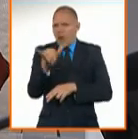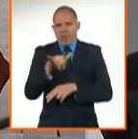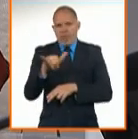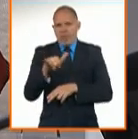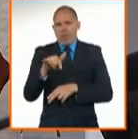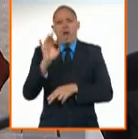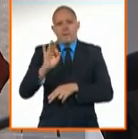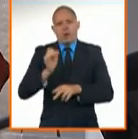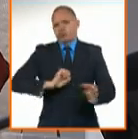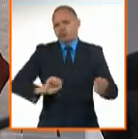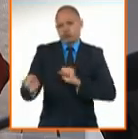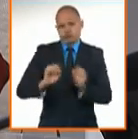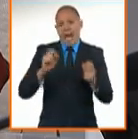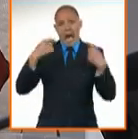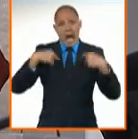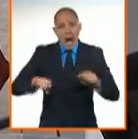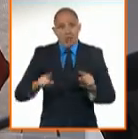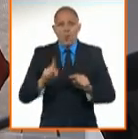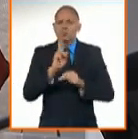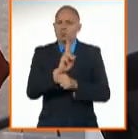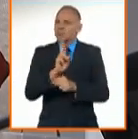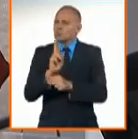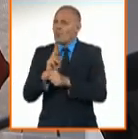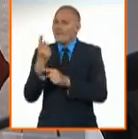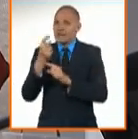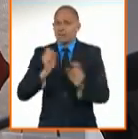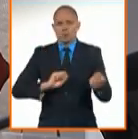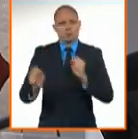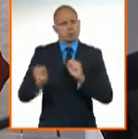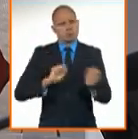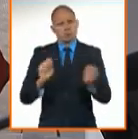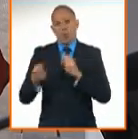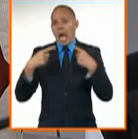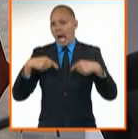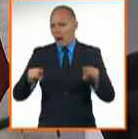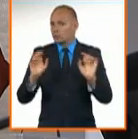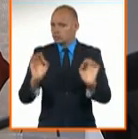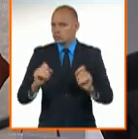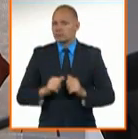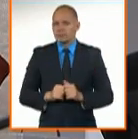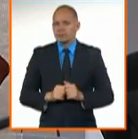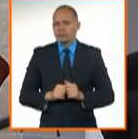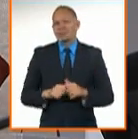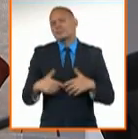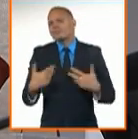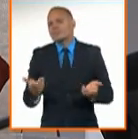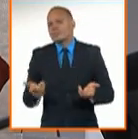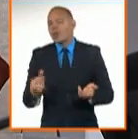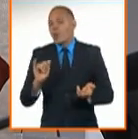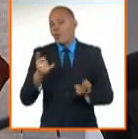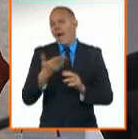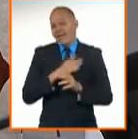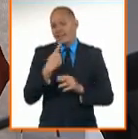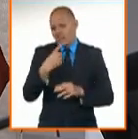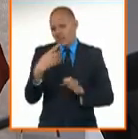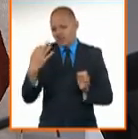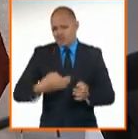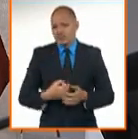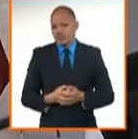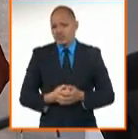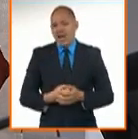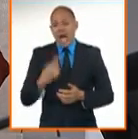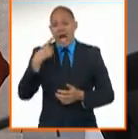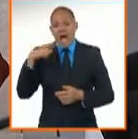recobran una importancia crucial para garantizar como decía anteriormente que cada kilo